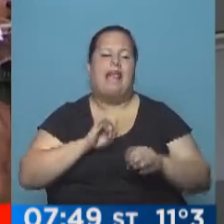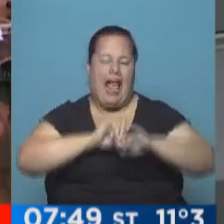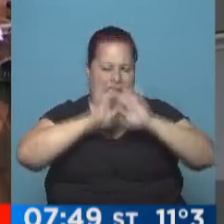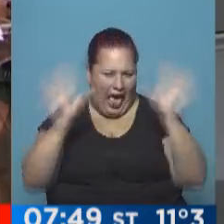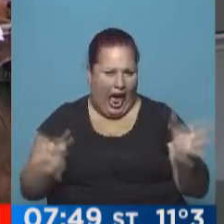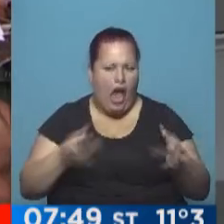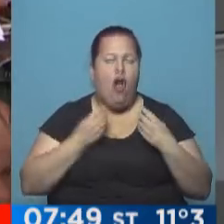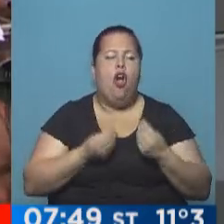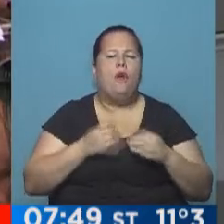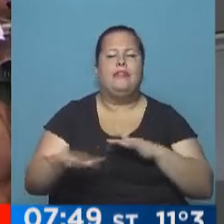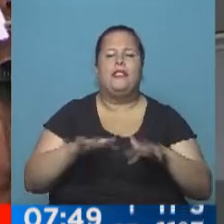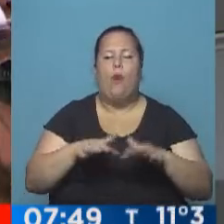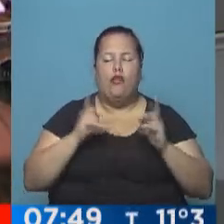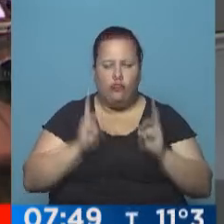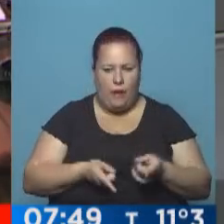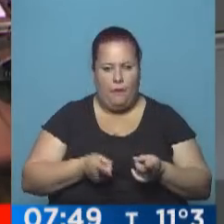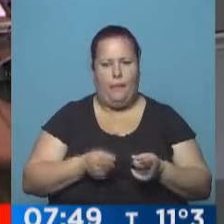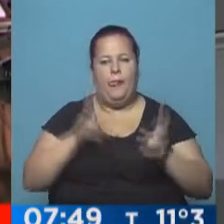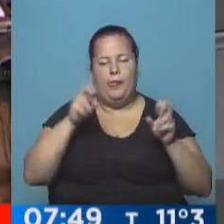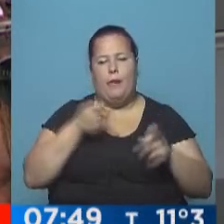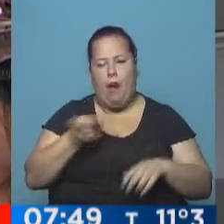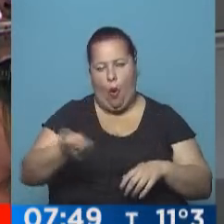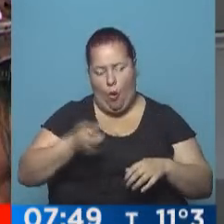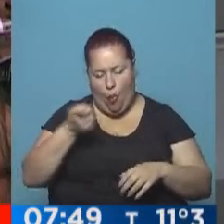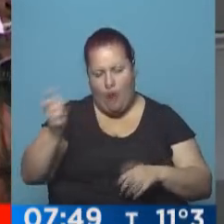el detalle y en qué situación está también el caso en la justicia. Sí, porque además hubo una denuncia penal.